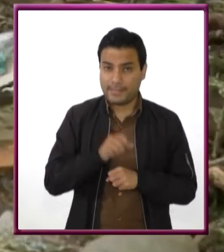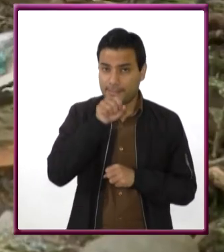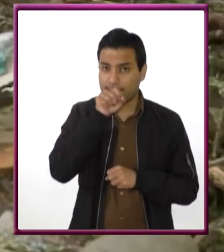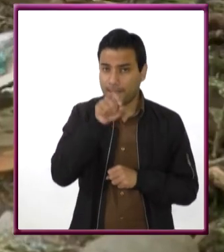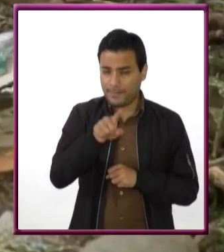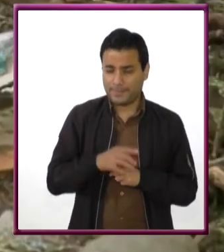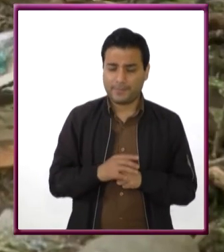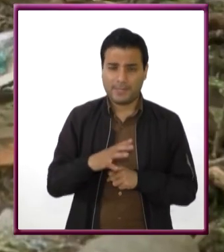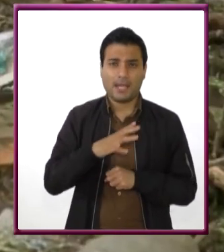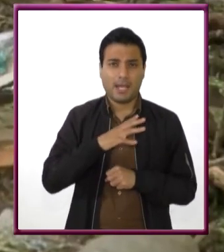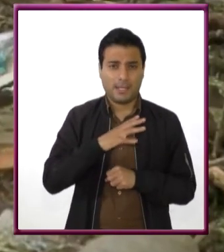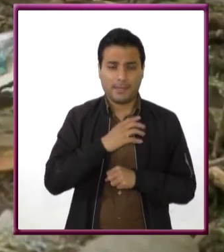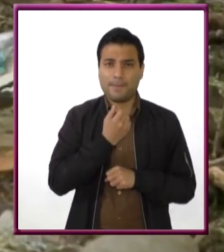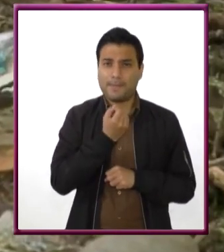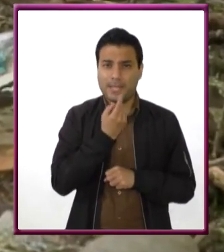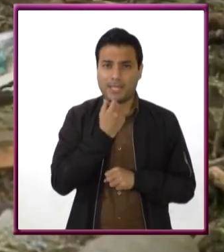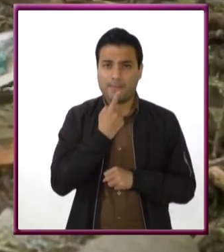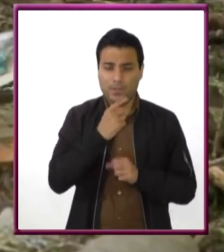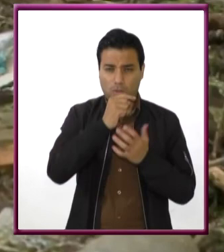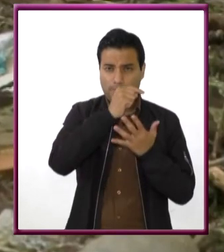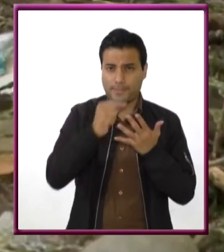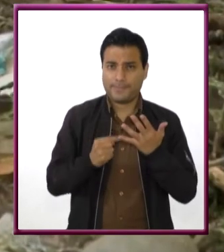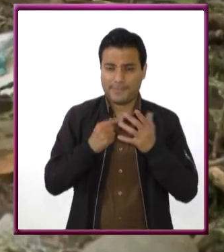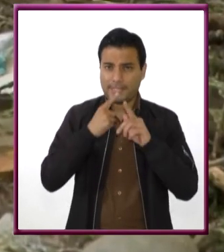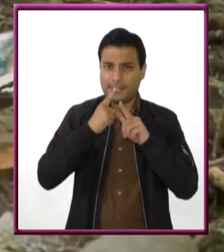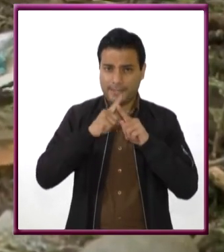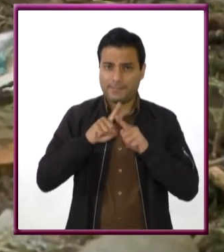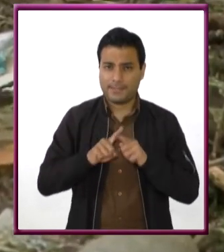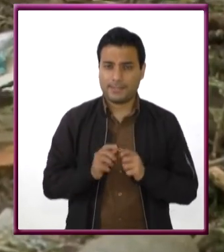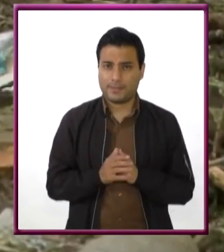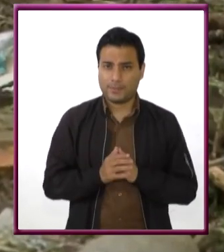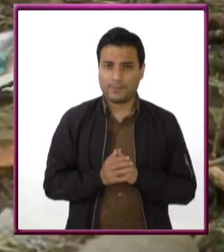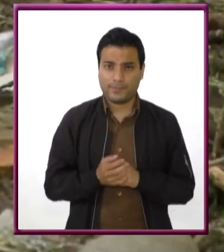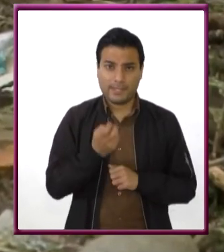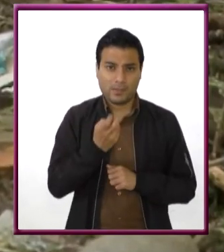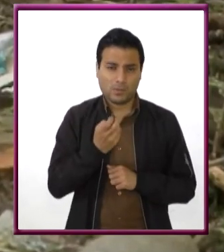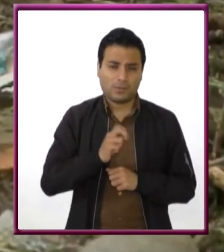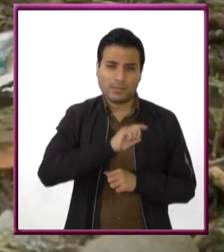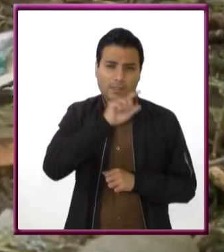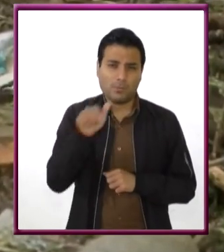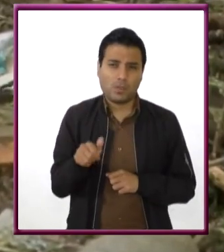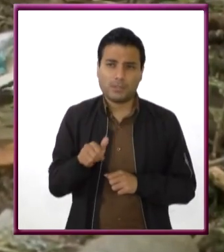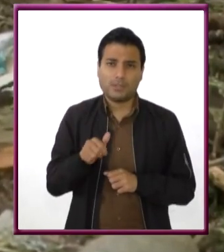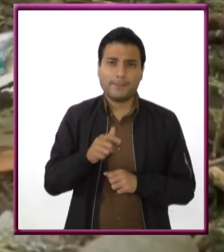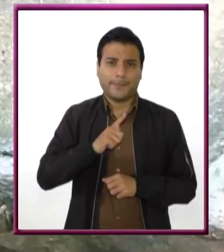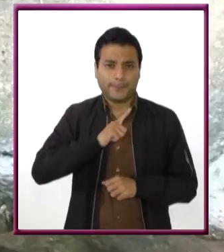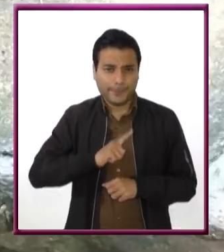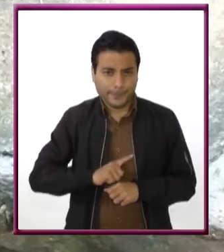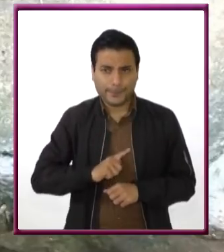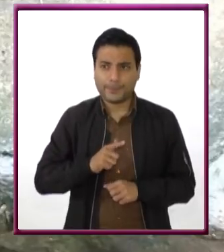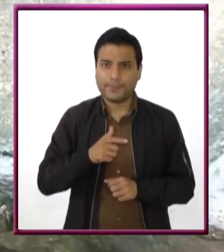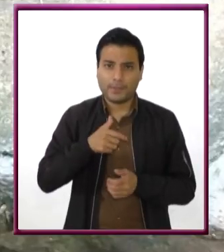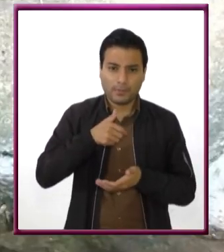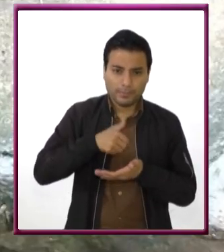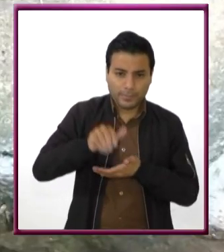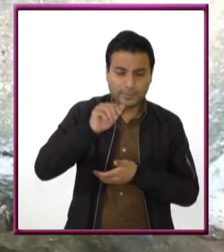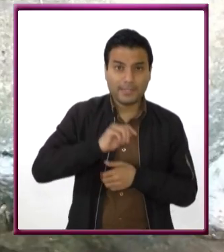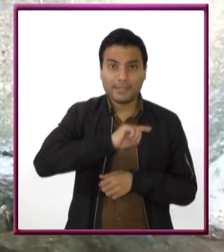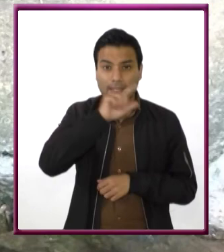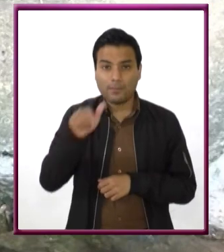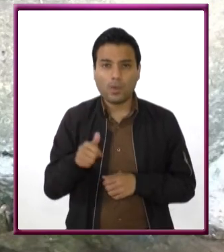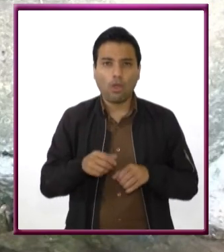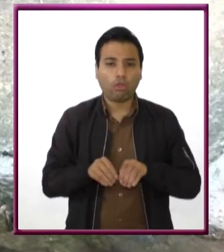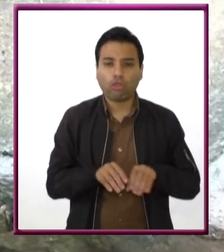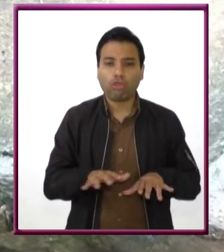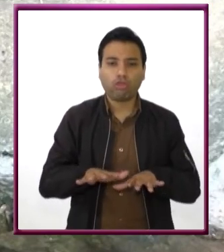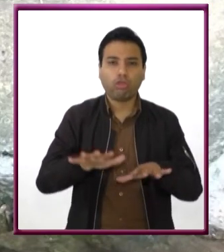otros medicamentos que estamos consumiendo y que finalmente pues, los excretamos o orinamos y se van al drenaje y a los